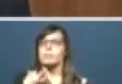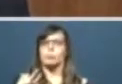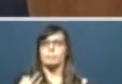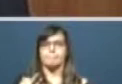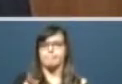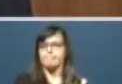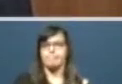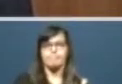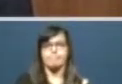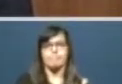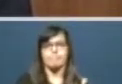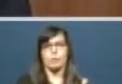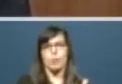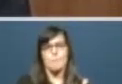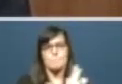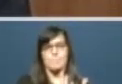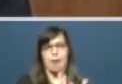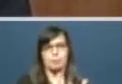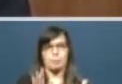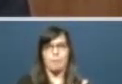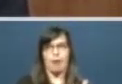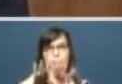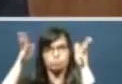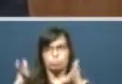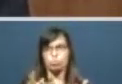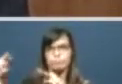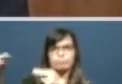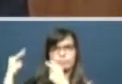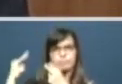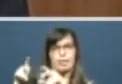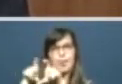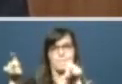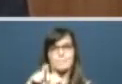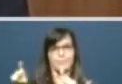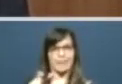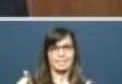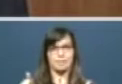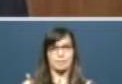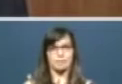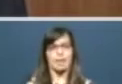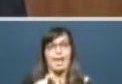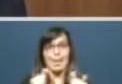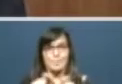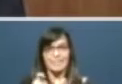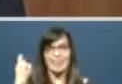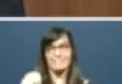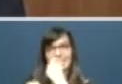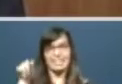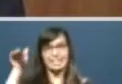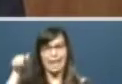recogidas en el vigente plan de internacionalización empresarial el incremento del número de empresas exportadores